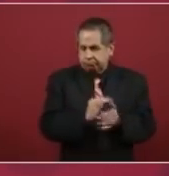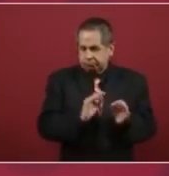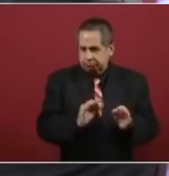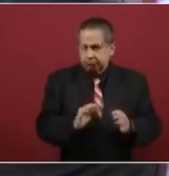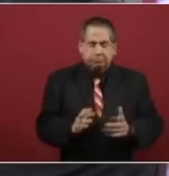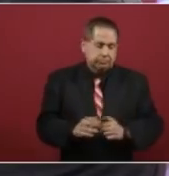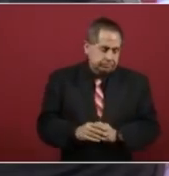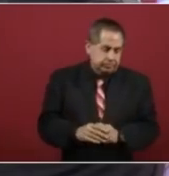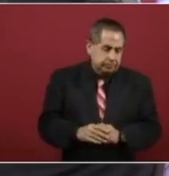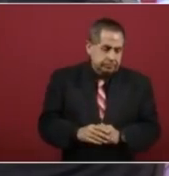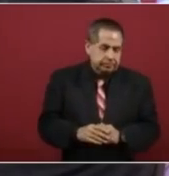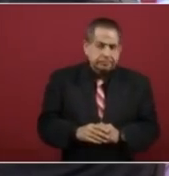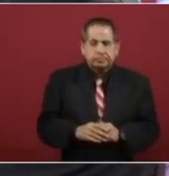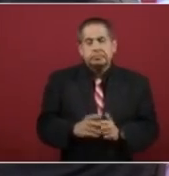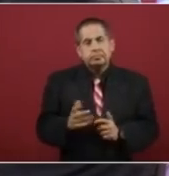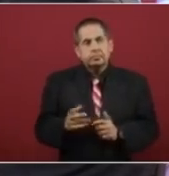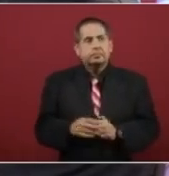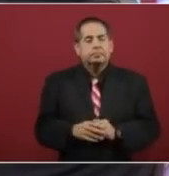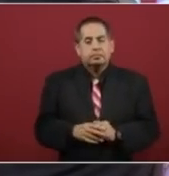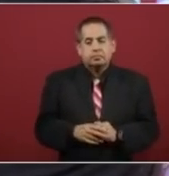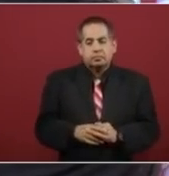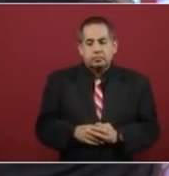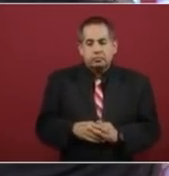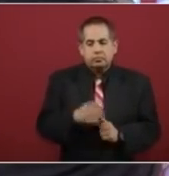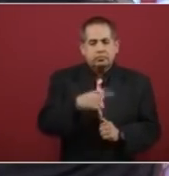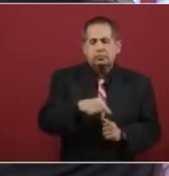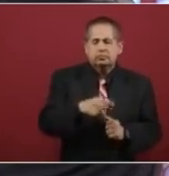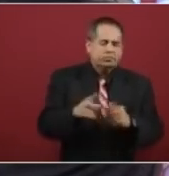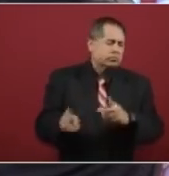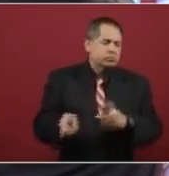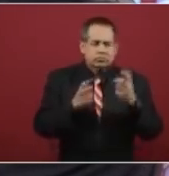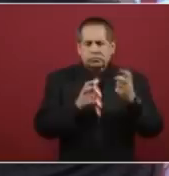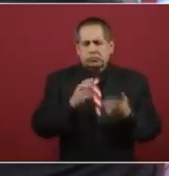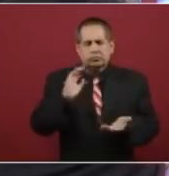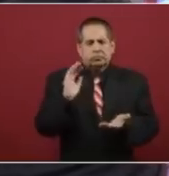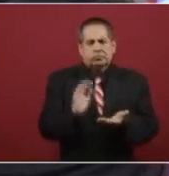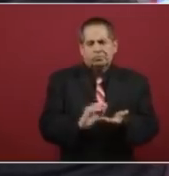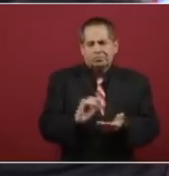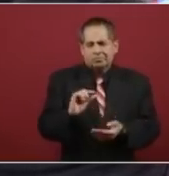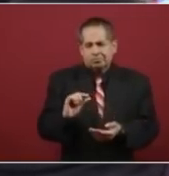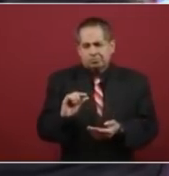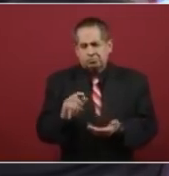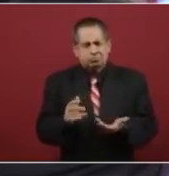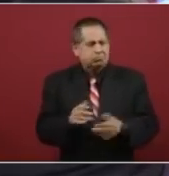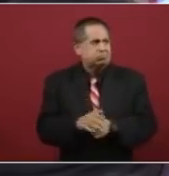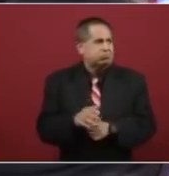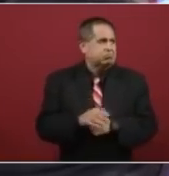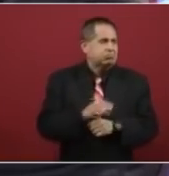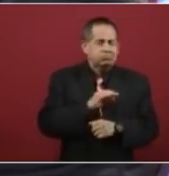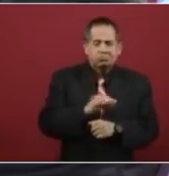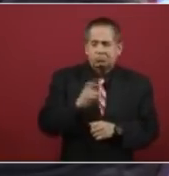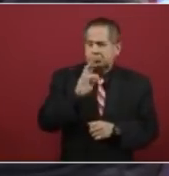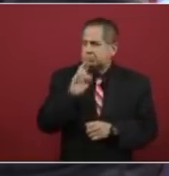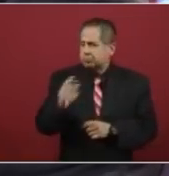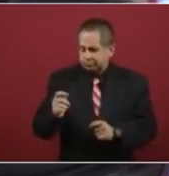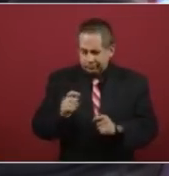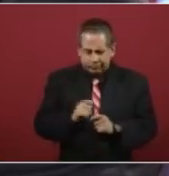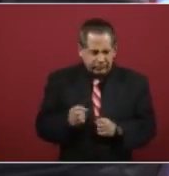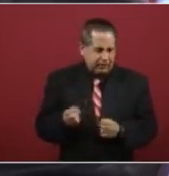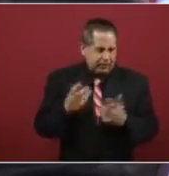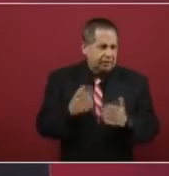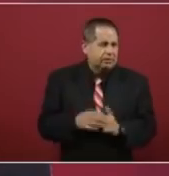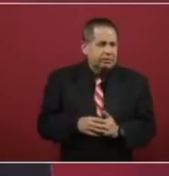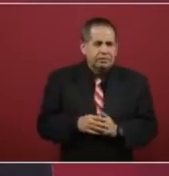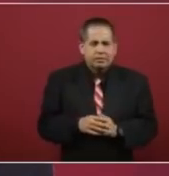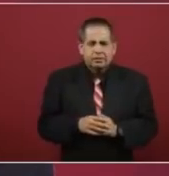se roban mucho menos Hoy el reporte es